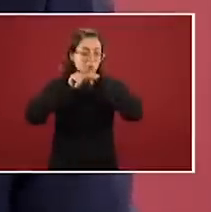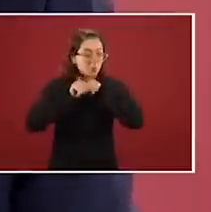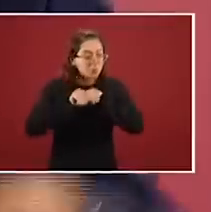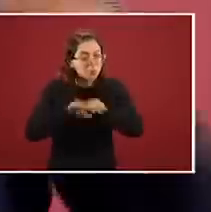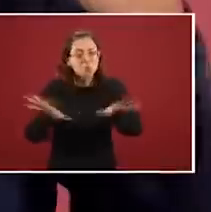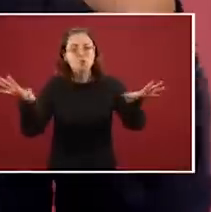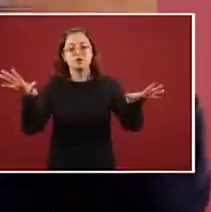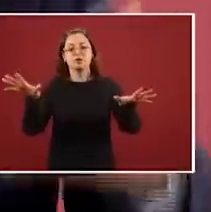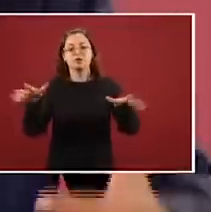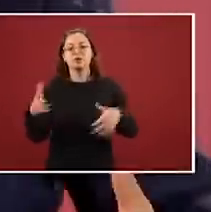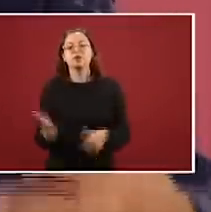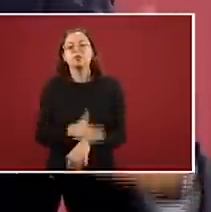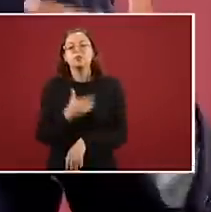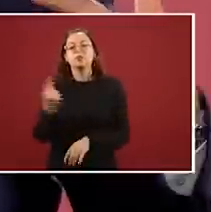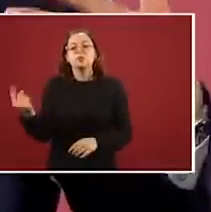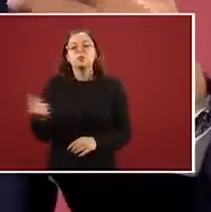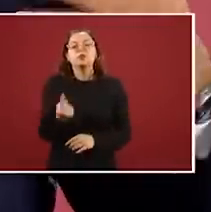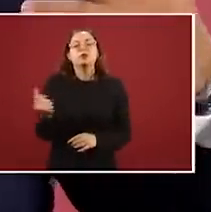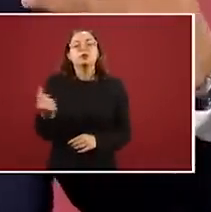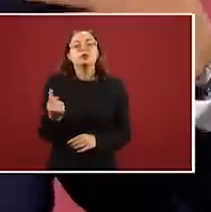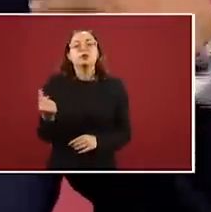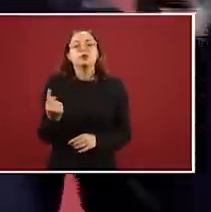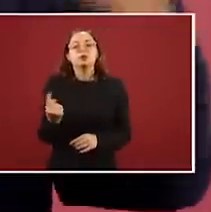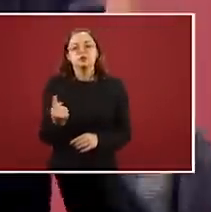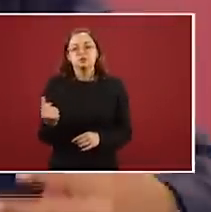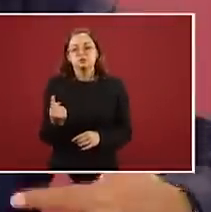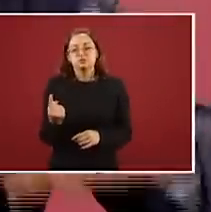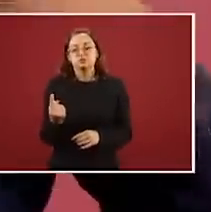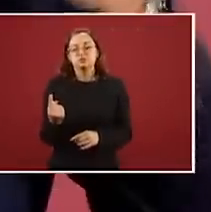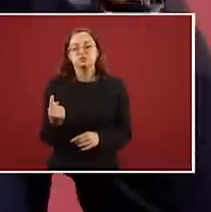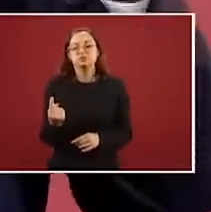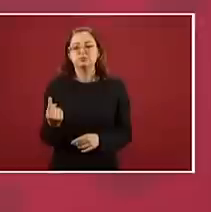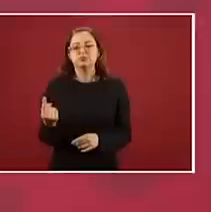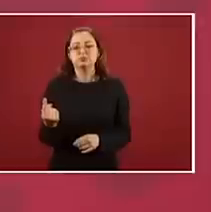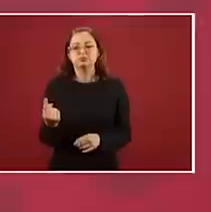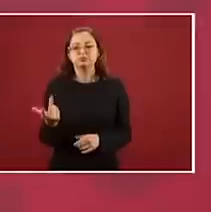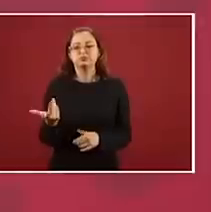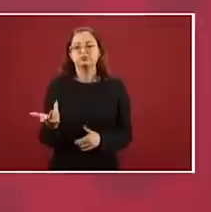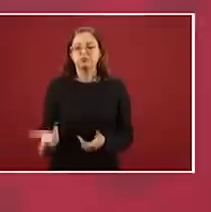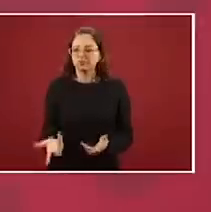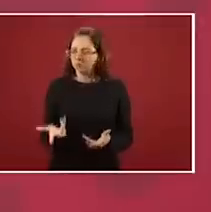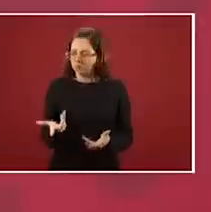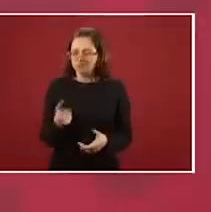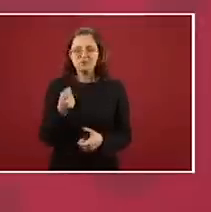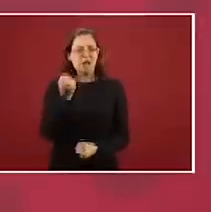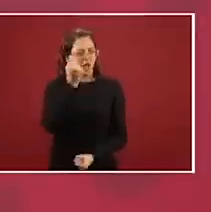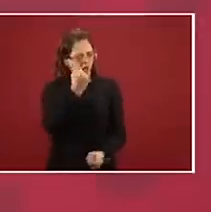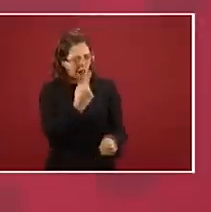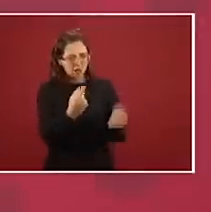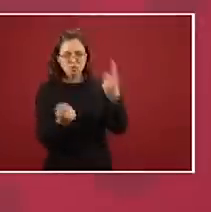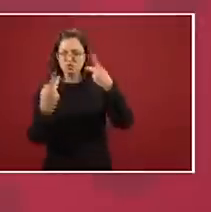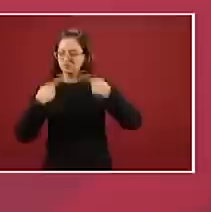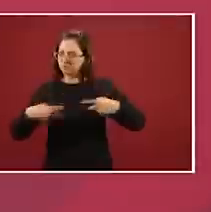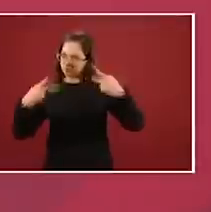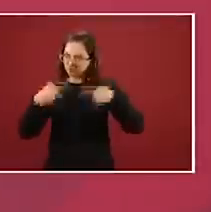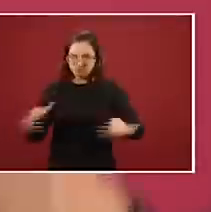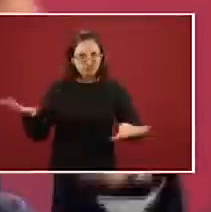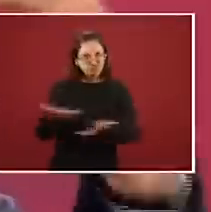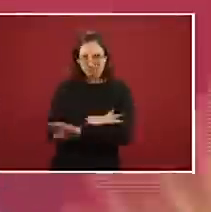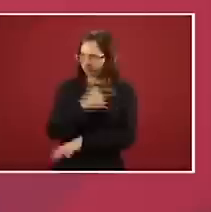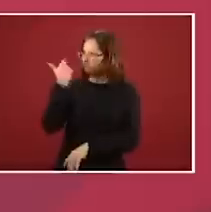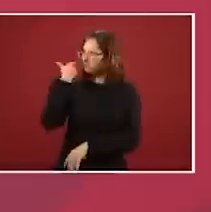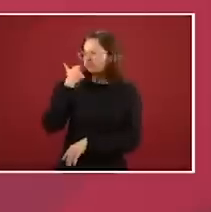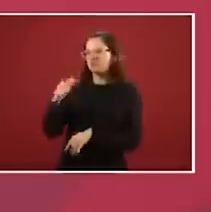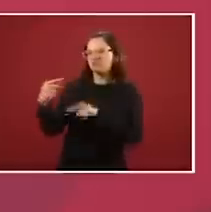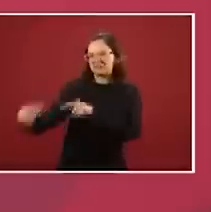¿sí?, porque van a mantenerse las resistencias a que